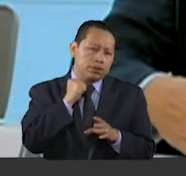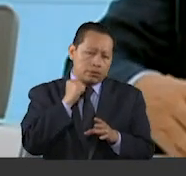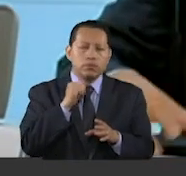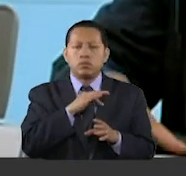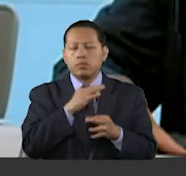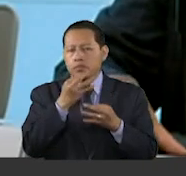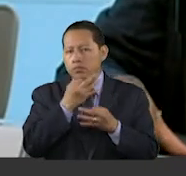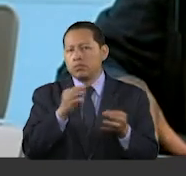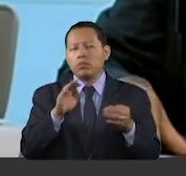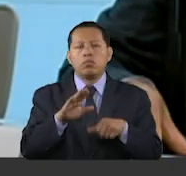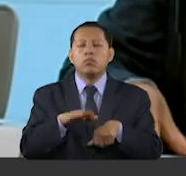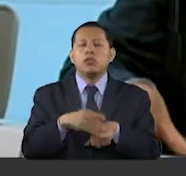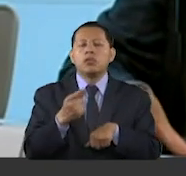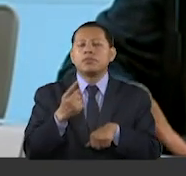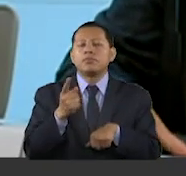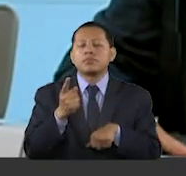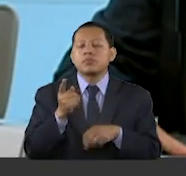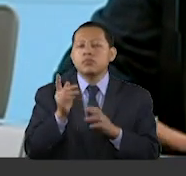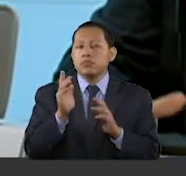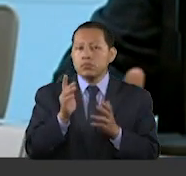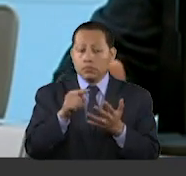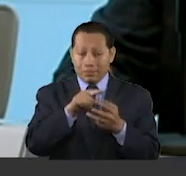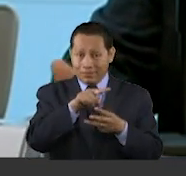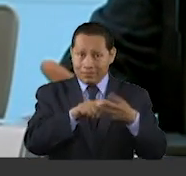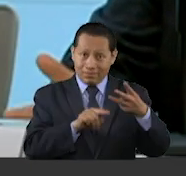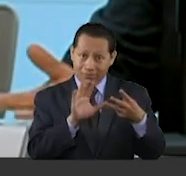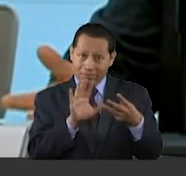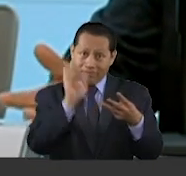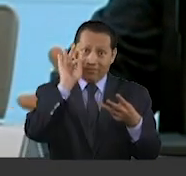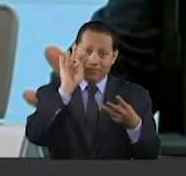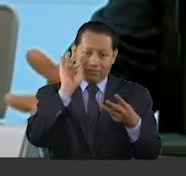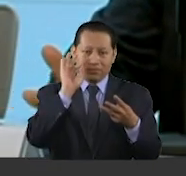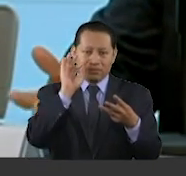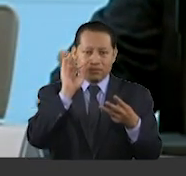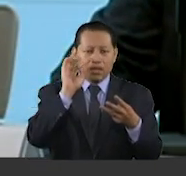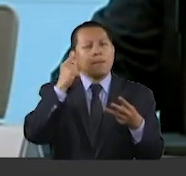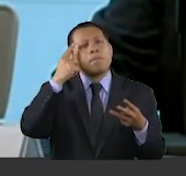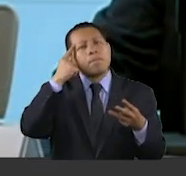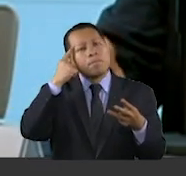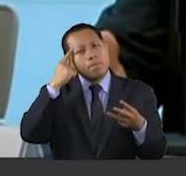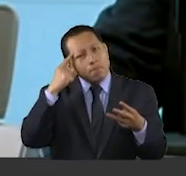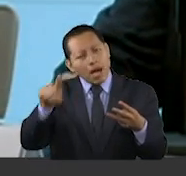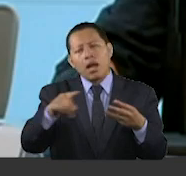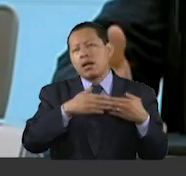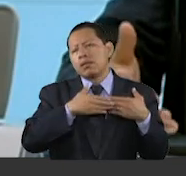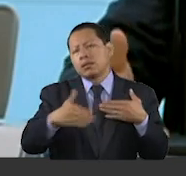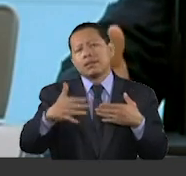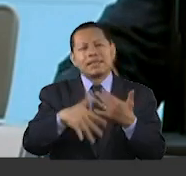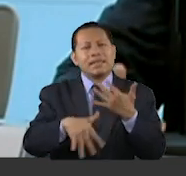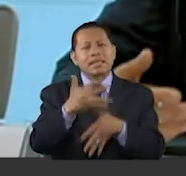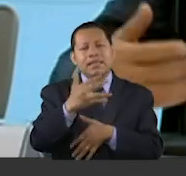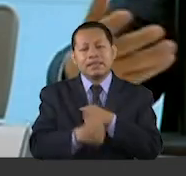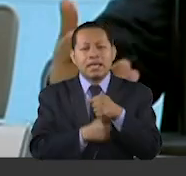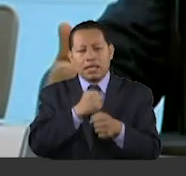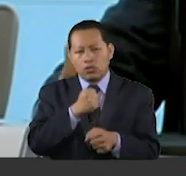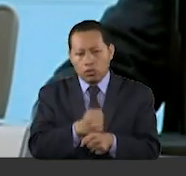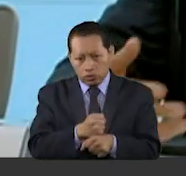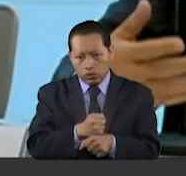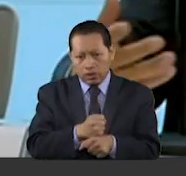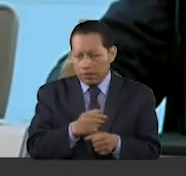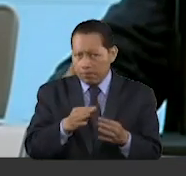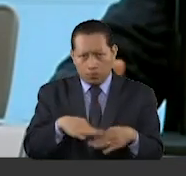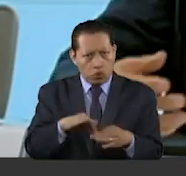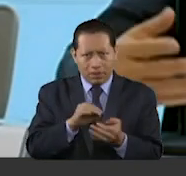quien resulte electa resulte por 15 años este tal cual que lo diga como lo